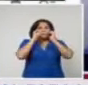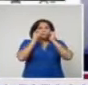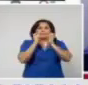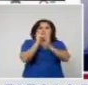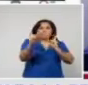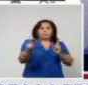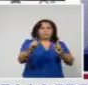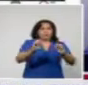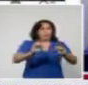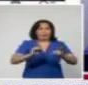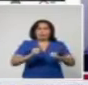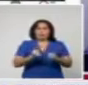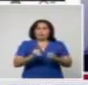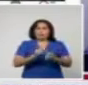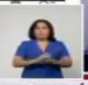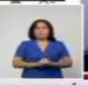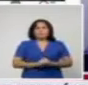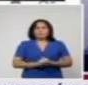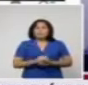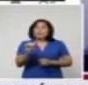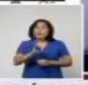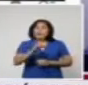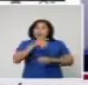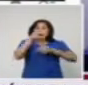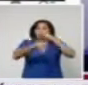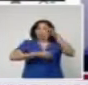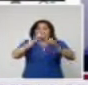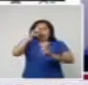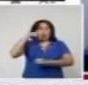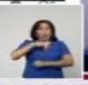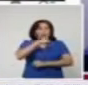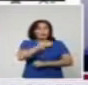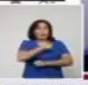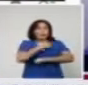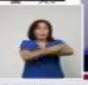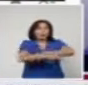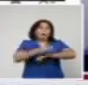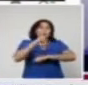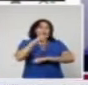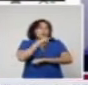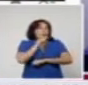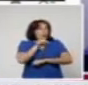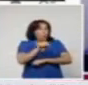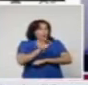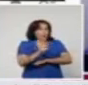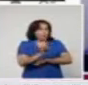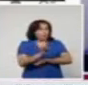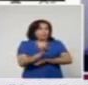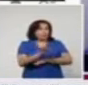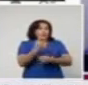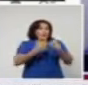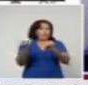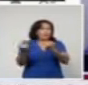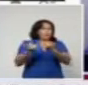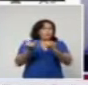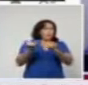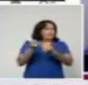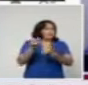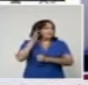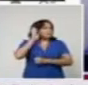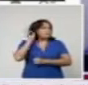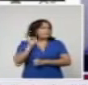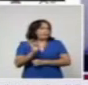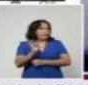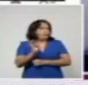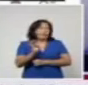enfrentamiento a la enfermedad. También destacaba que Rusia, hablaba incluso de algunas noticias halagüeñas, porque